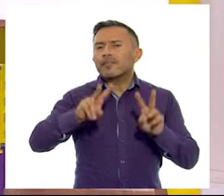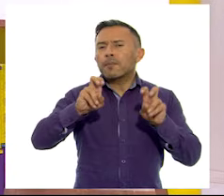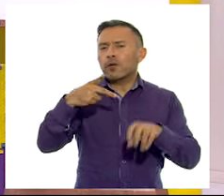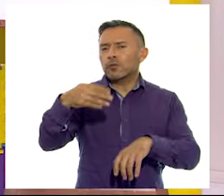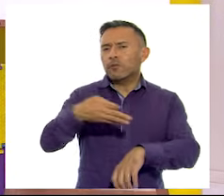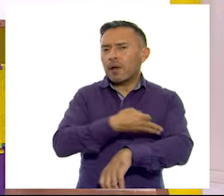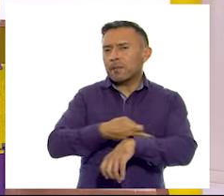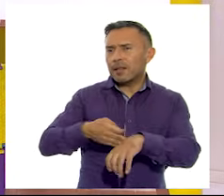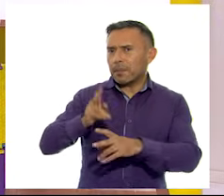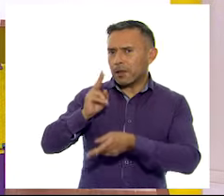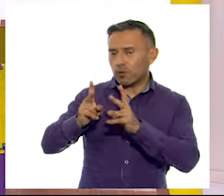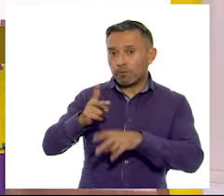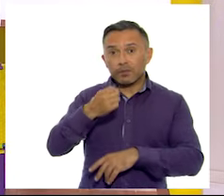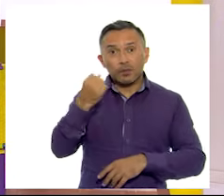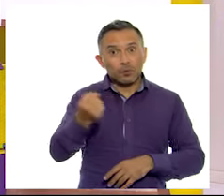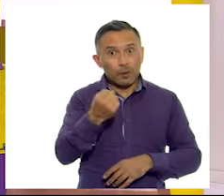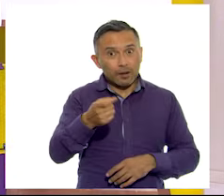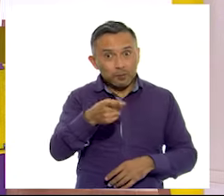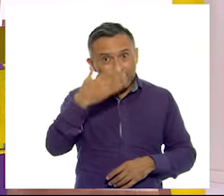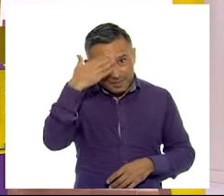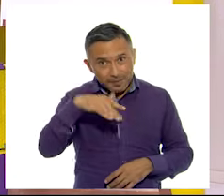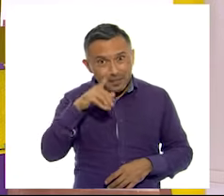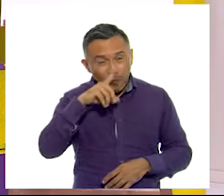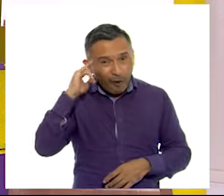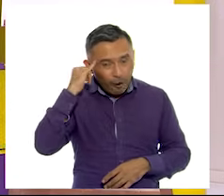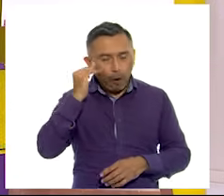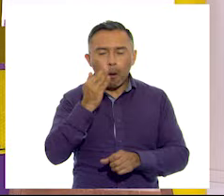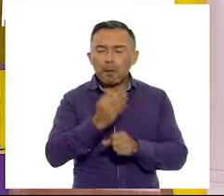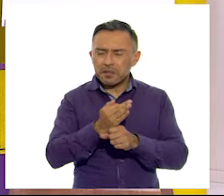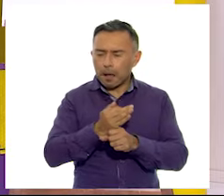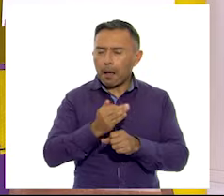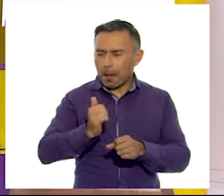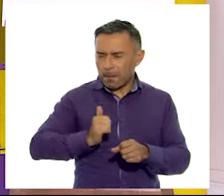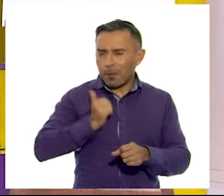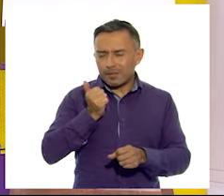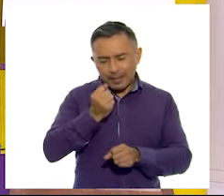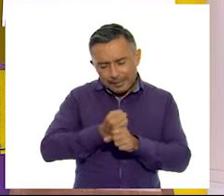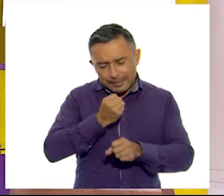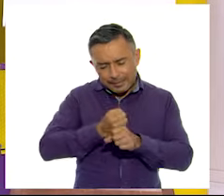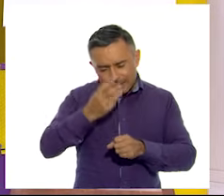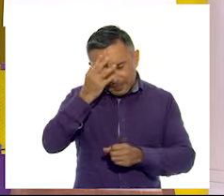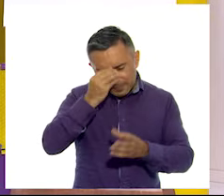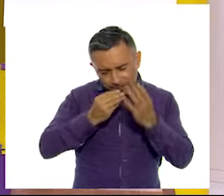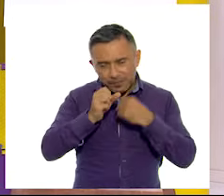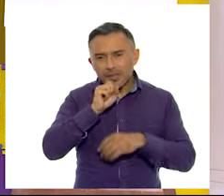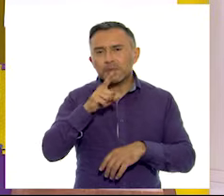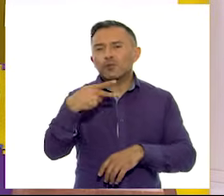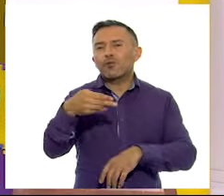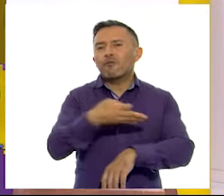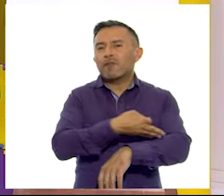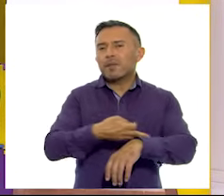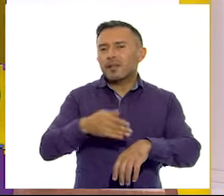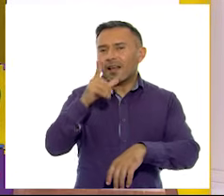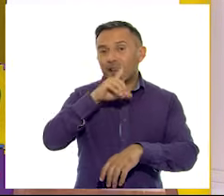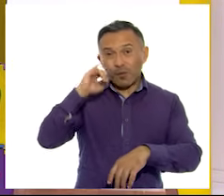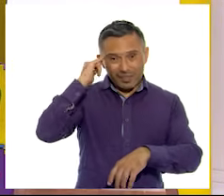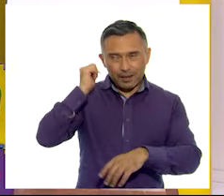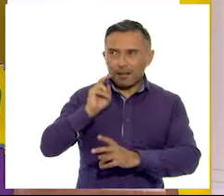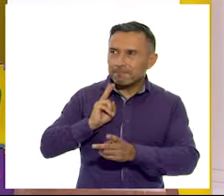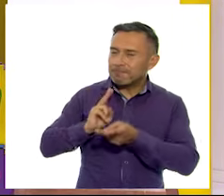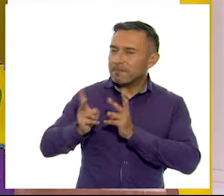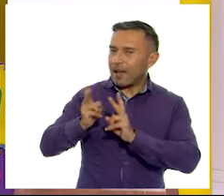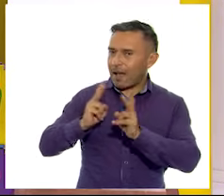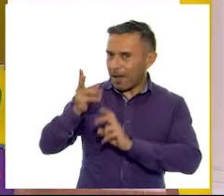de hablar una lengua indígena, aprovecha también este momento para practicarla y platica con tu familia en tu lengua materna. Por hoy hemos terminado